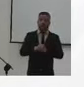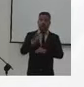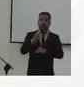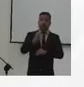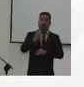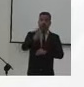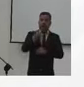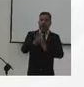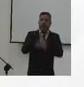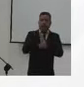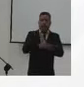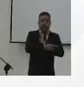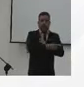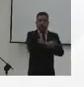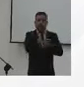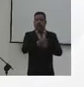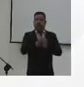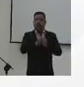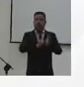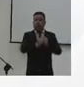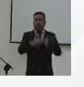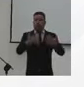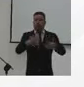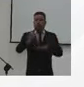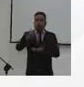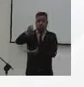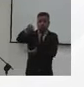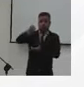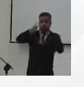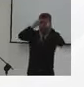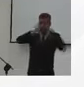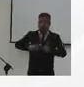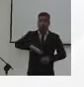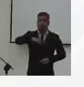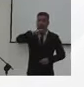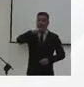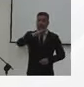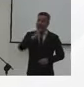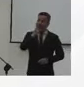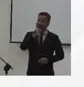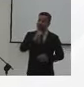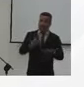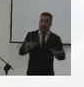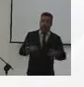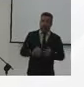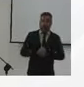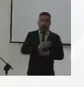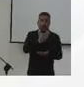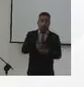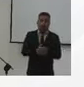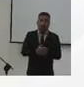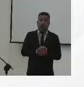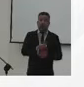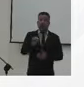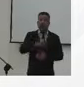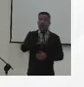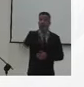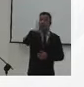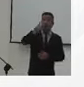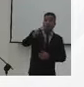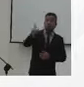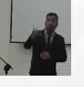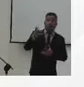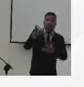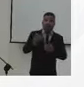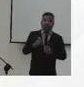En un país con tanto talento los recursos del Estado jamás serán suficientes y por eso, como sucede en otros países,